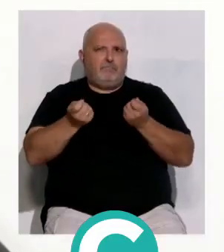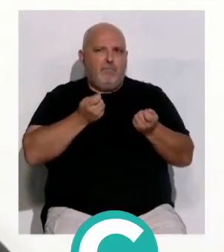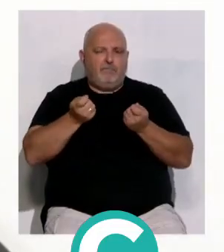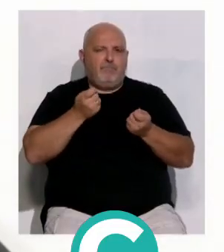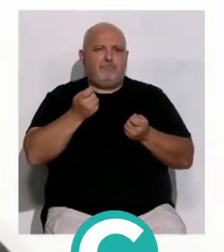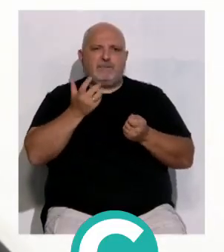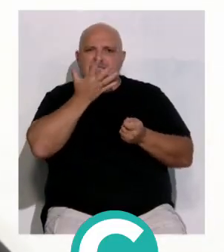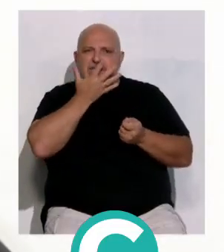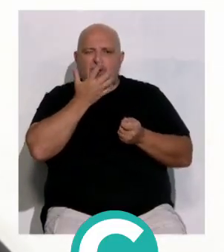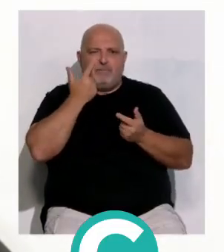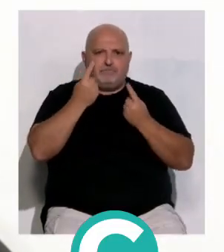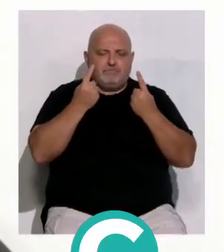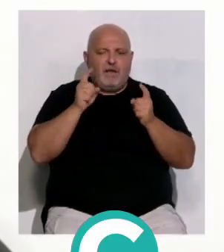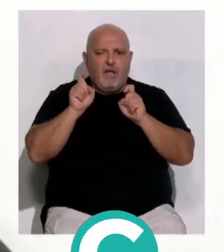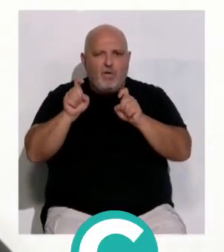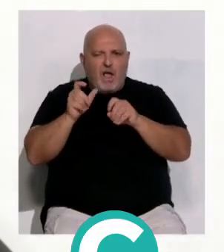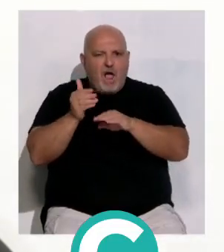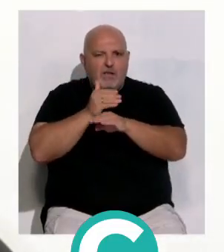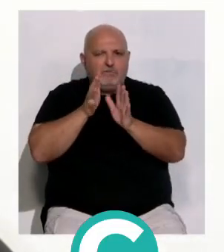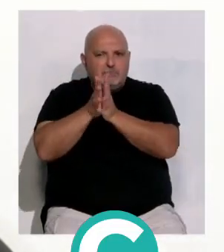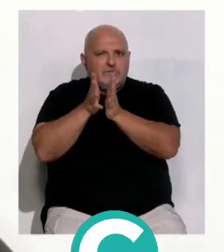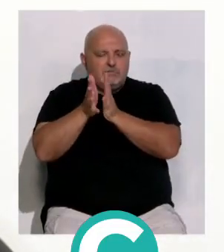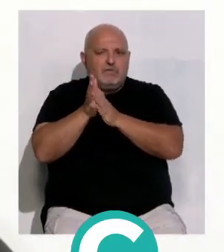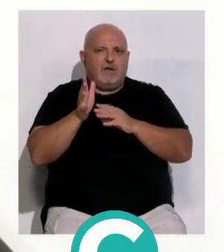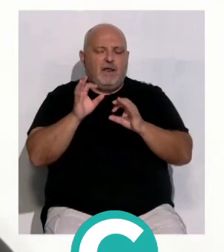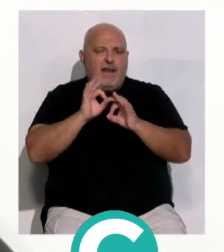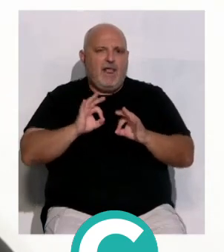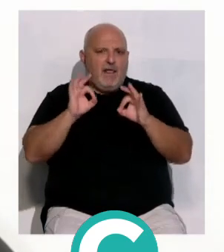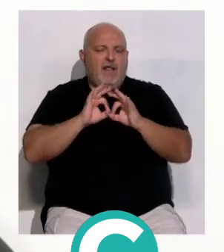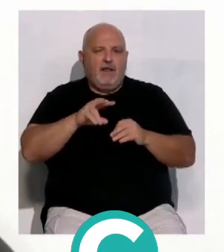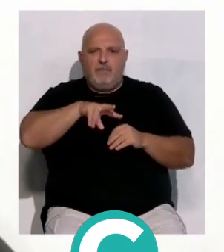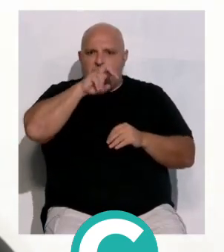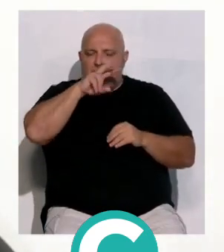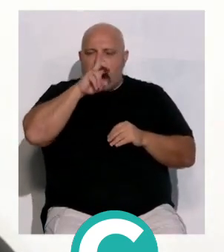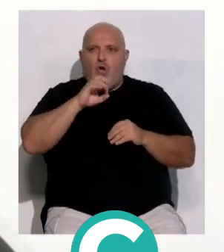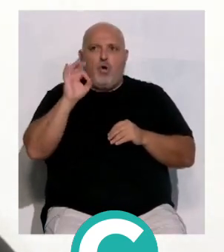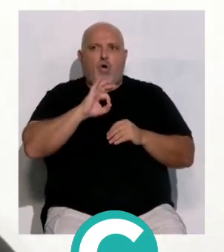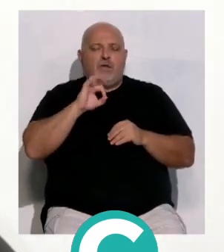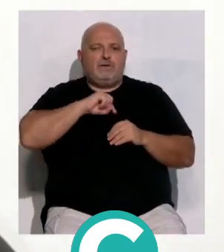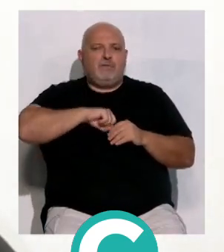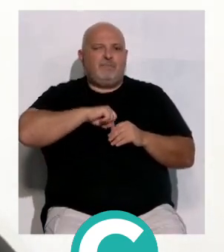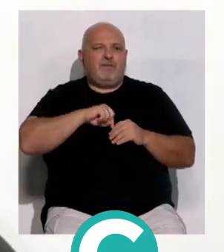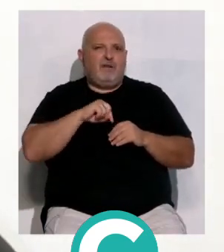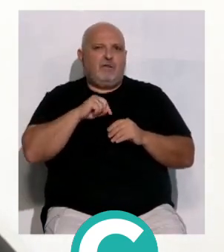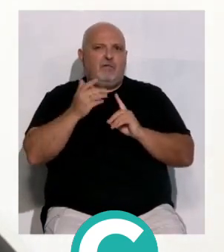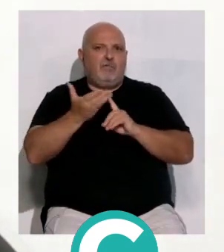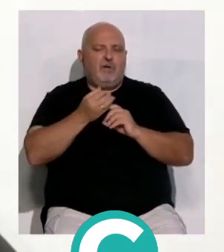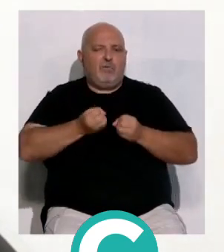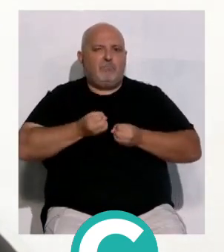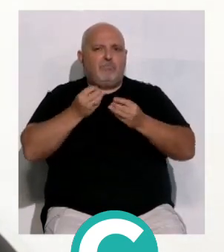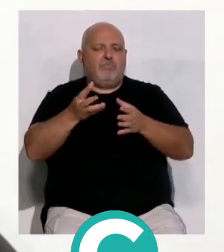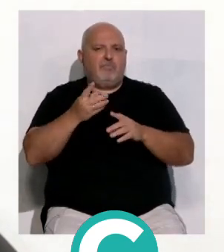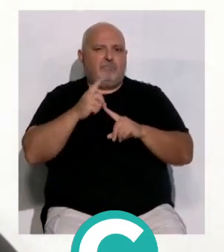los signos, le educamos para que ante cualquier síntoma de dificultad respiratoria o de algún tipo de efecto adverso lo comunique